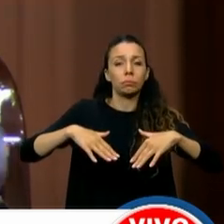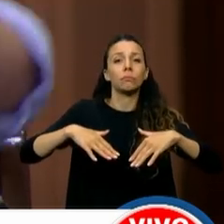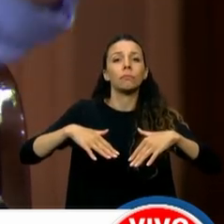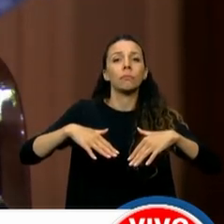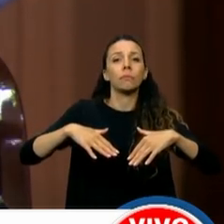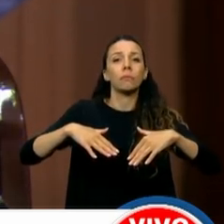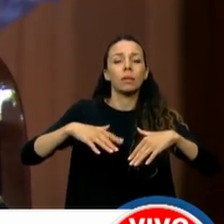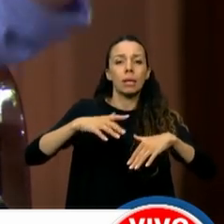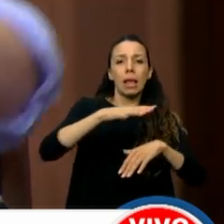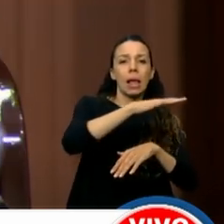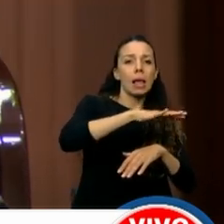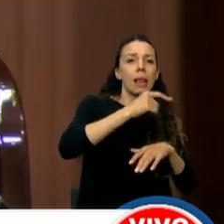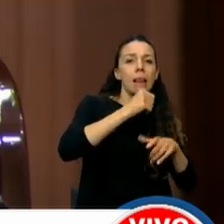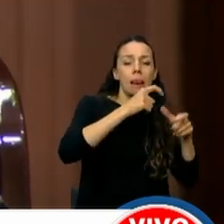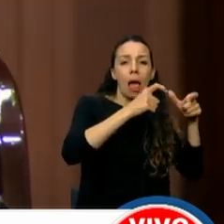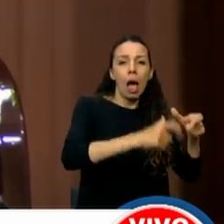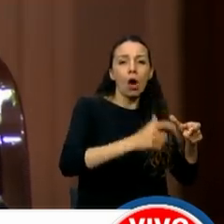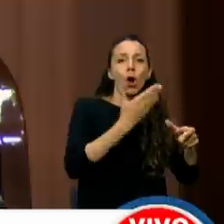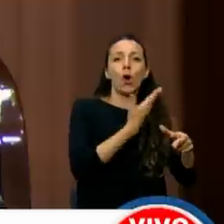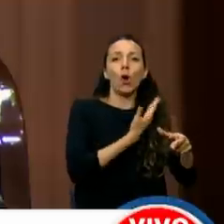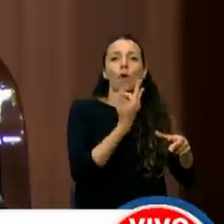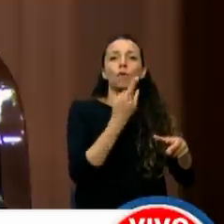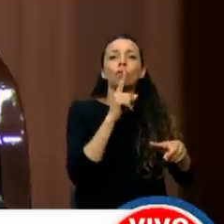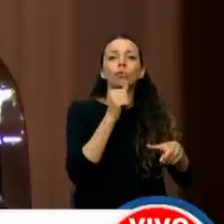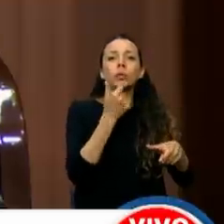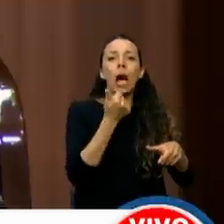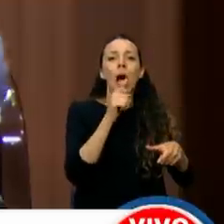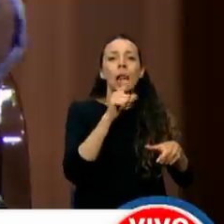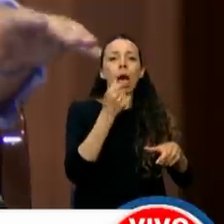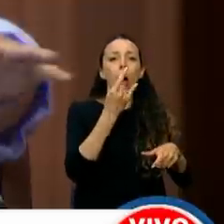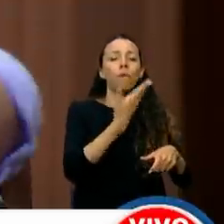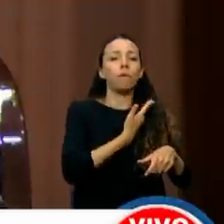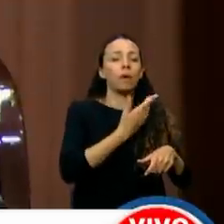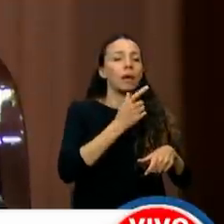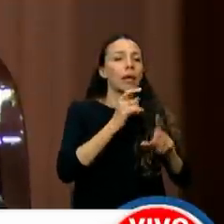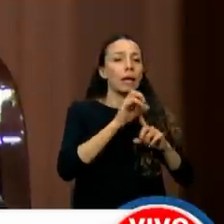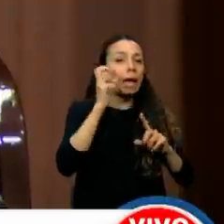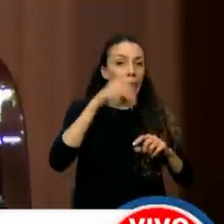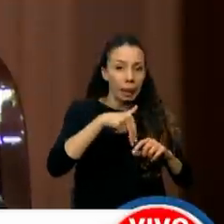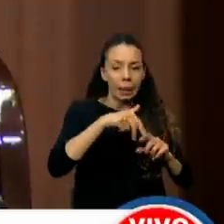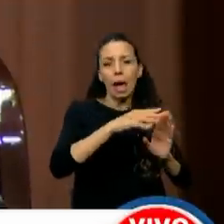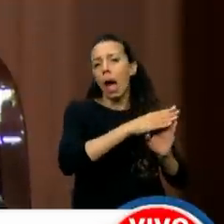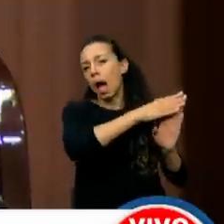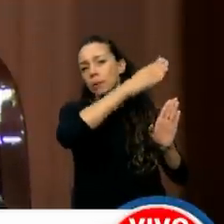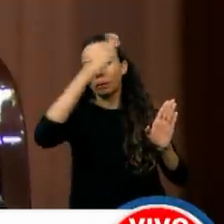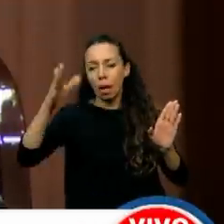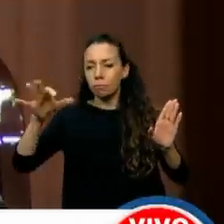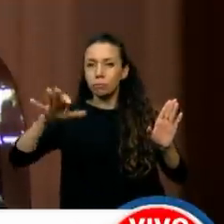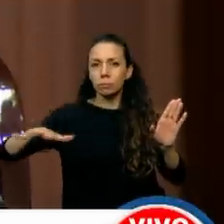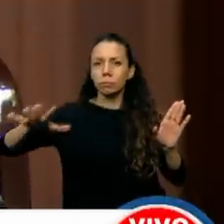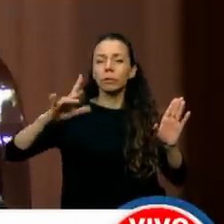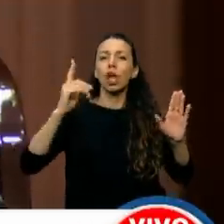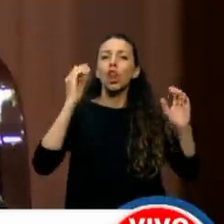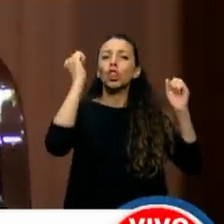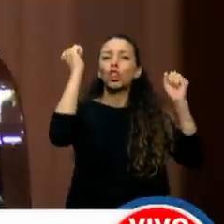el lago futalaufquen en la cordillera hasta puerto madryn automáticamente salió la secretaria de energía a poner el